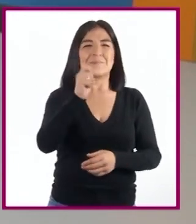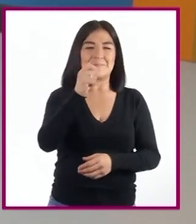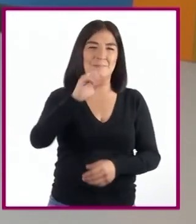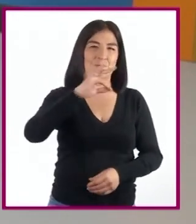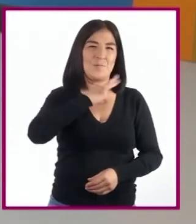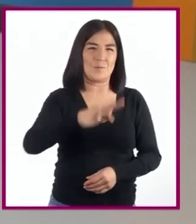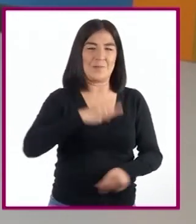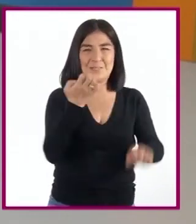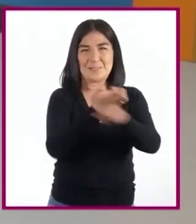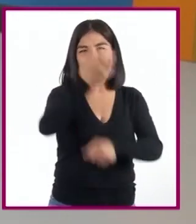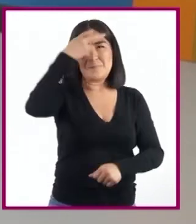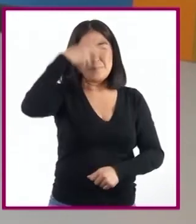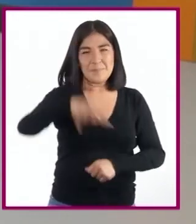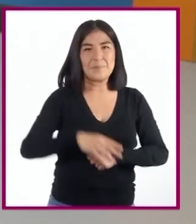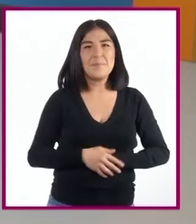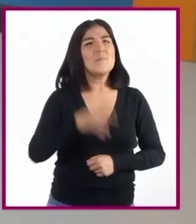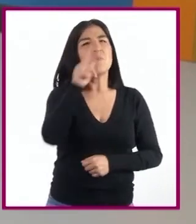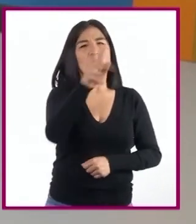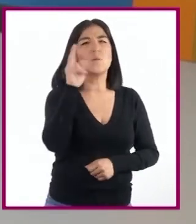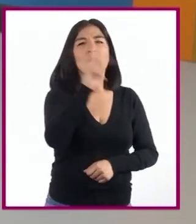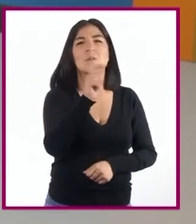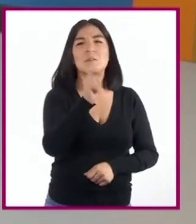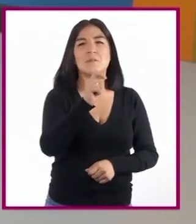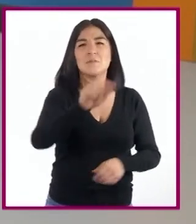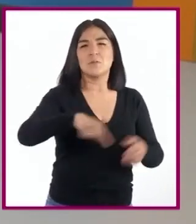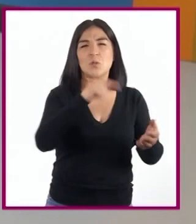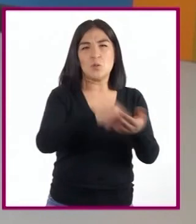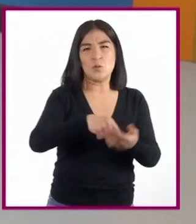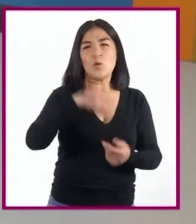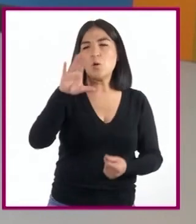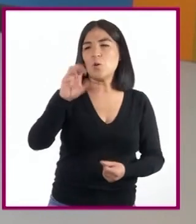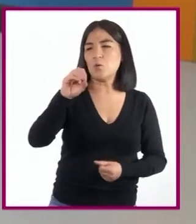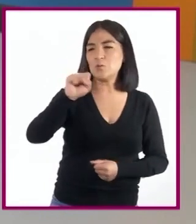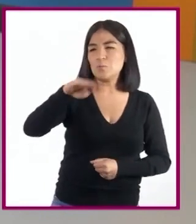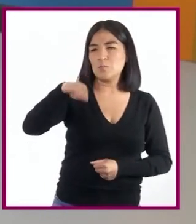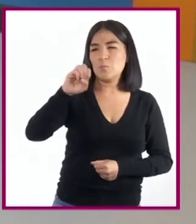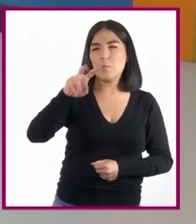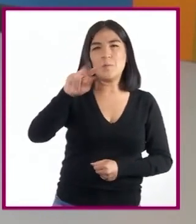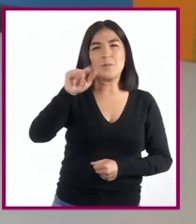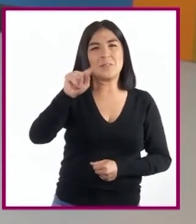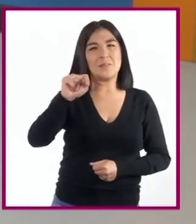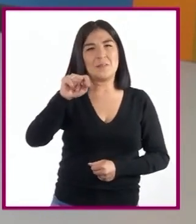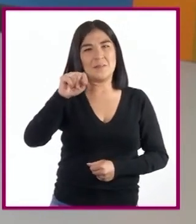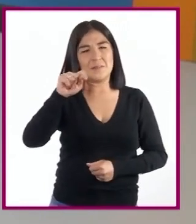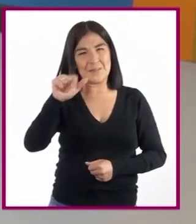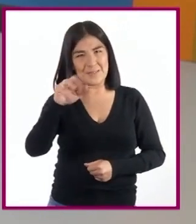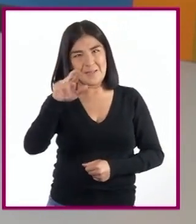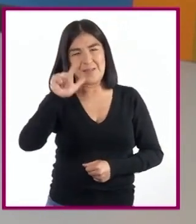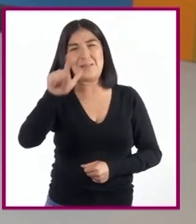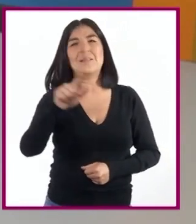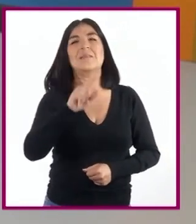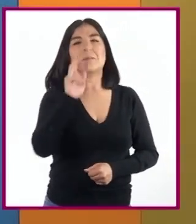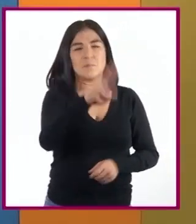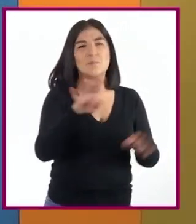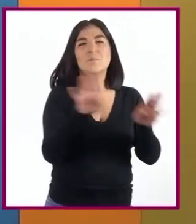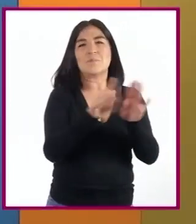México, y que es conocido como el Cosmo Vitral. Como reto les proponemos lo